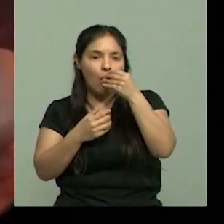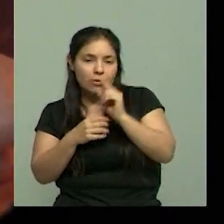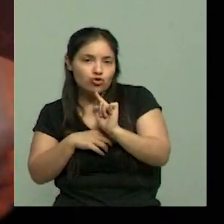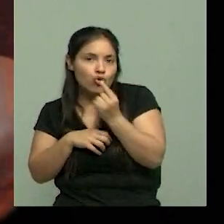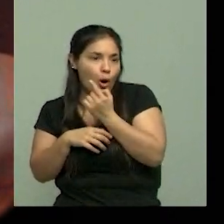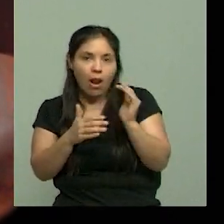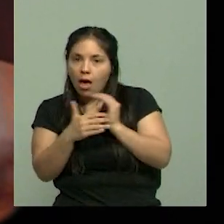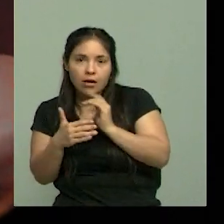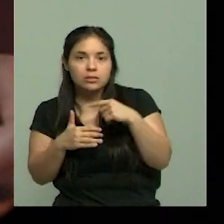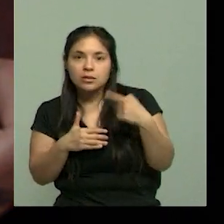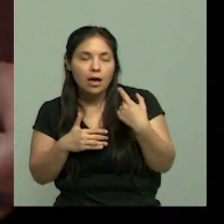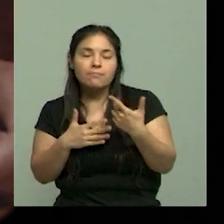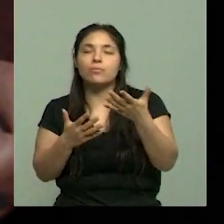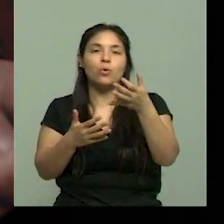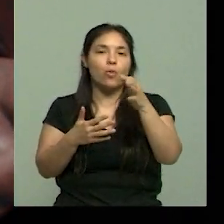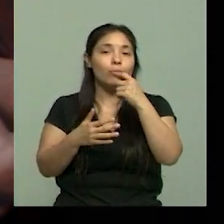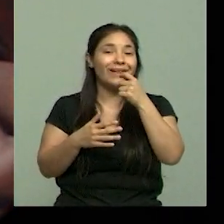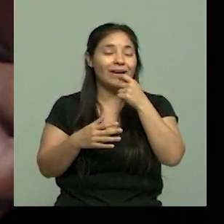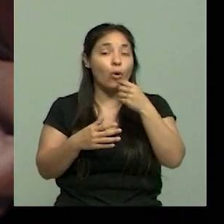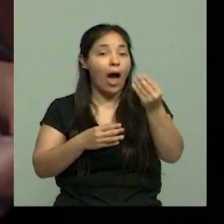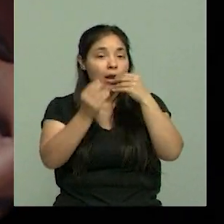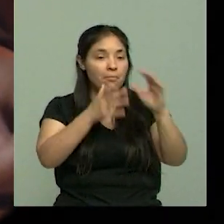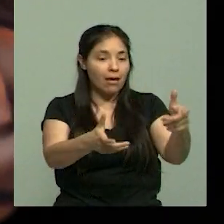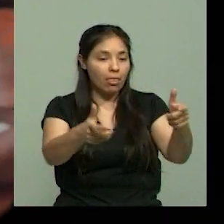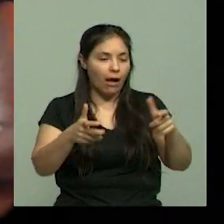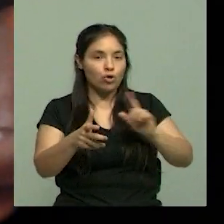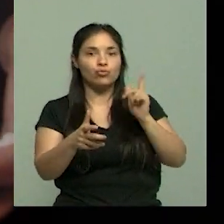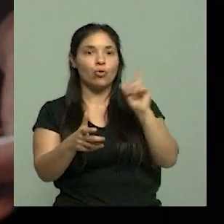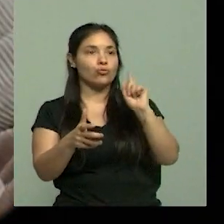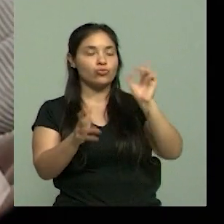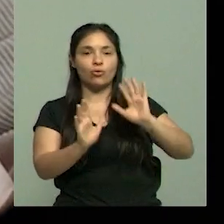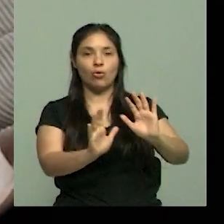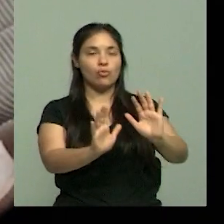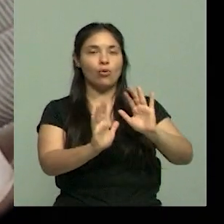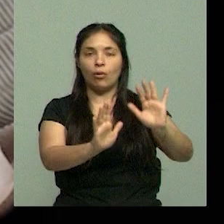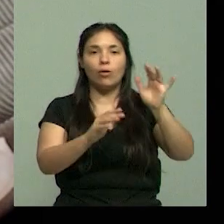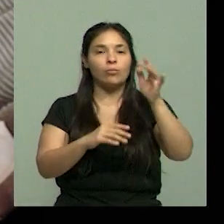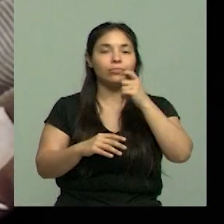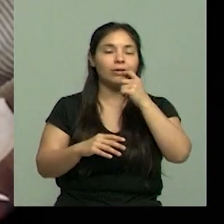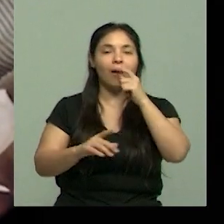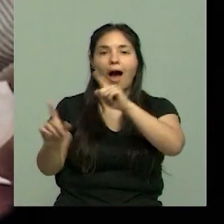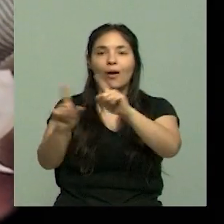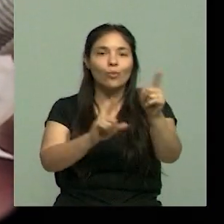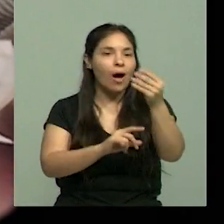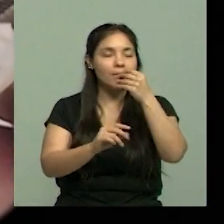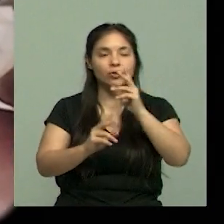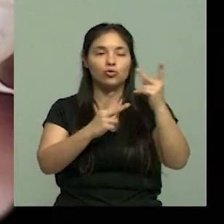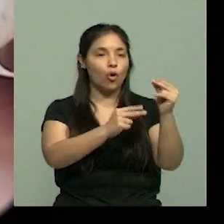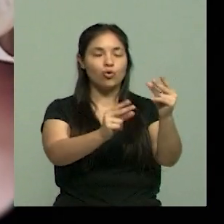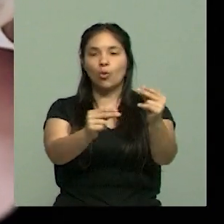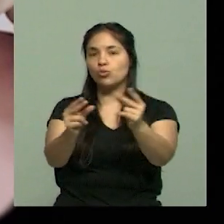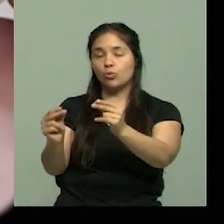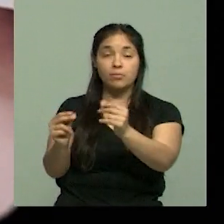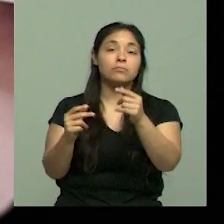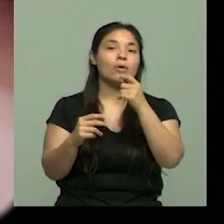¿sí? La negativa frente a algunos alimentos, frente a determinada tipo de alimentos, ¿sí? O a